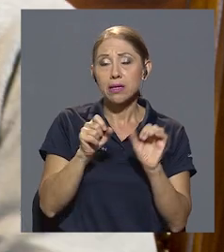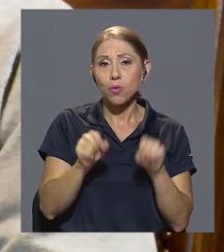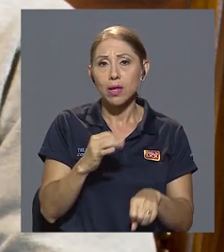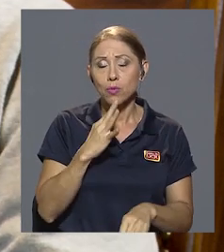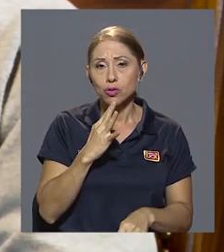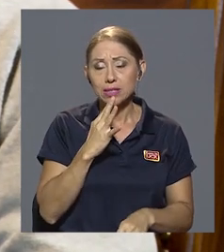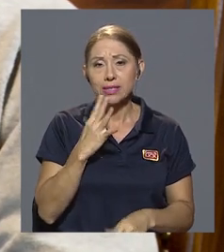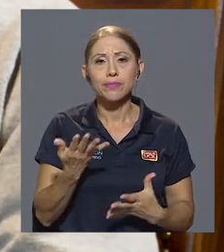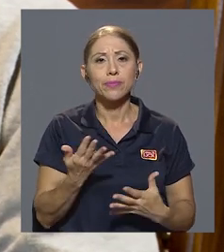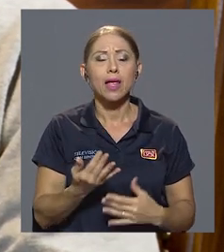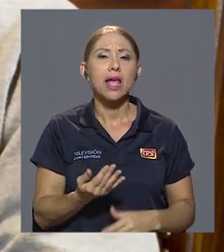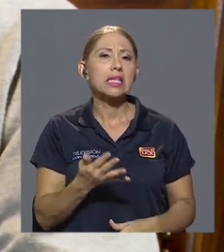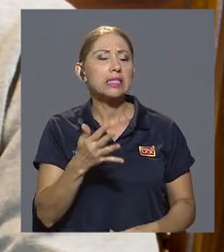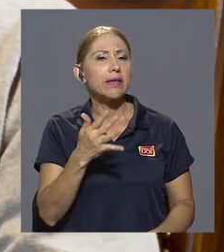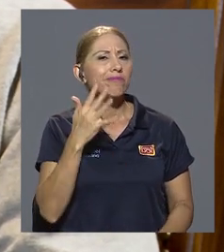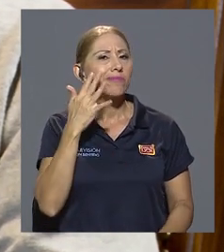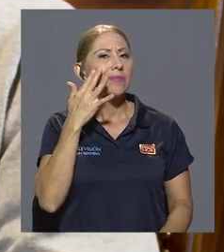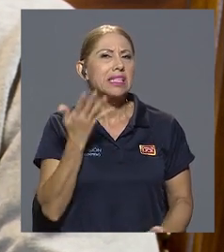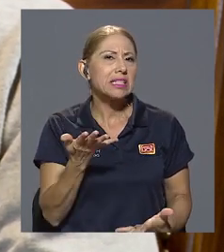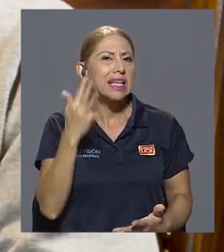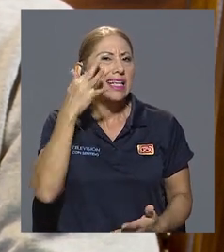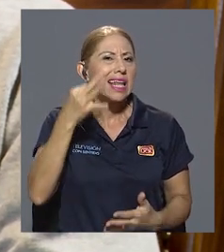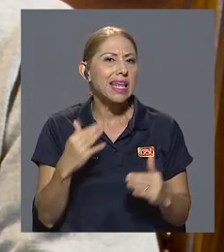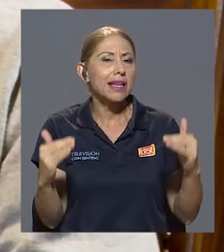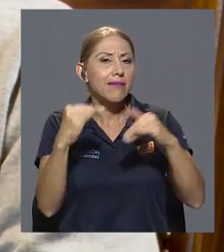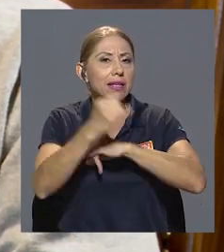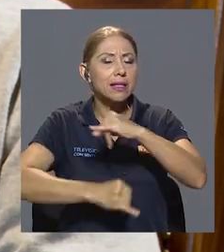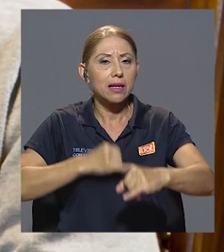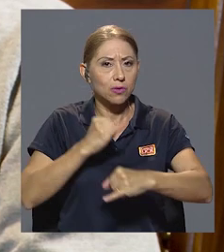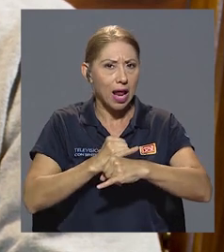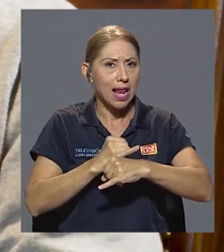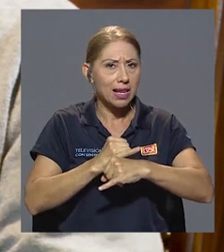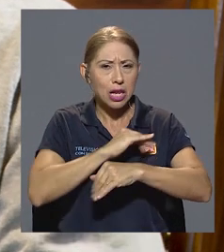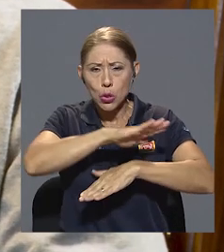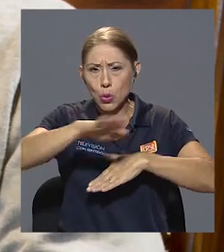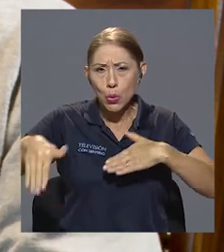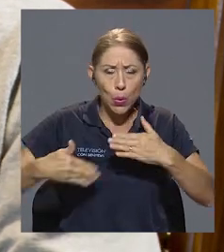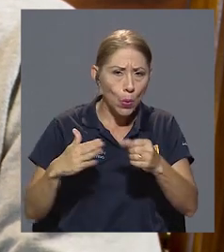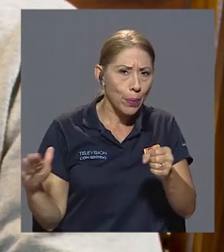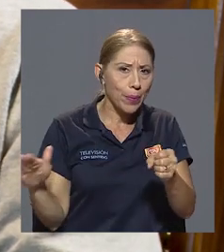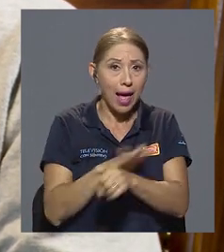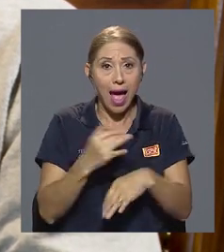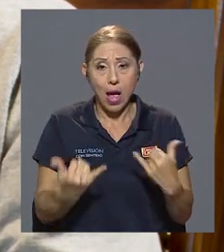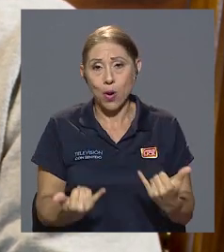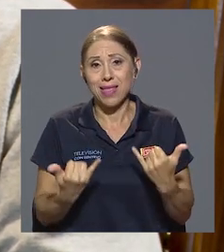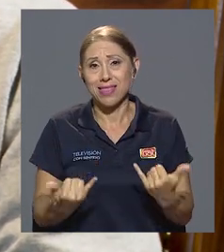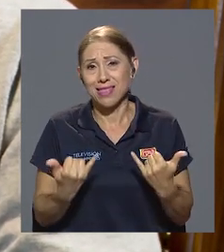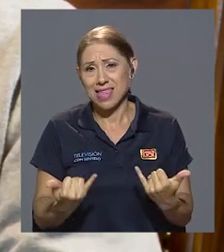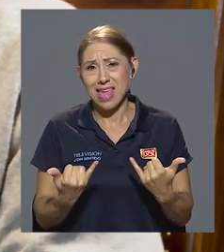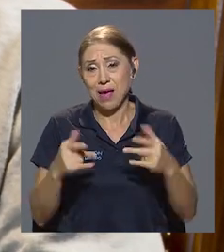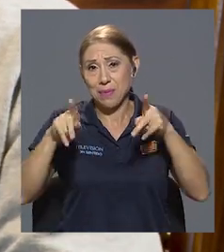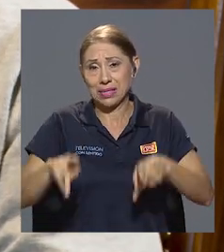es que una estimación de la emigración internacional total hoy en día